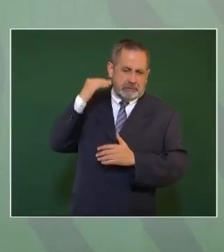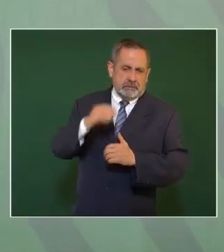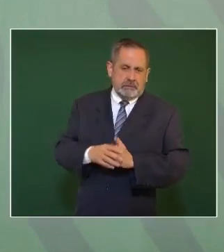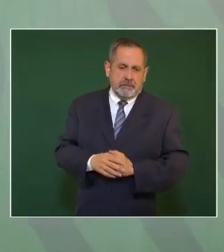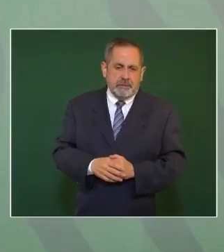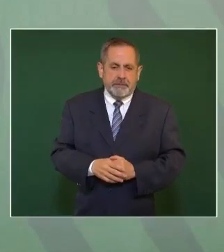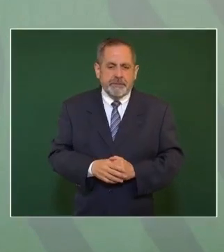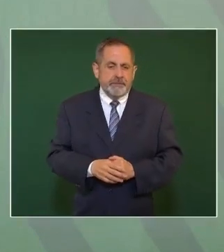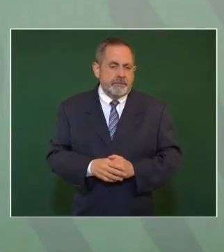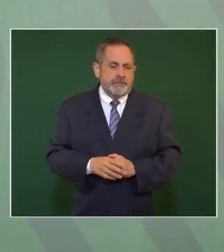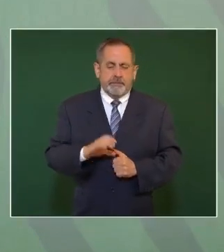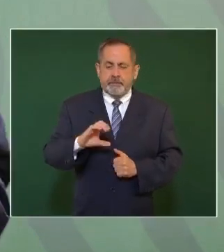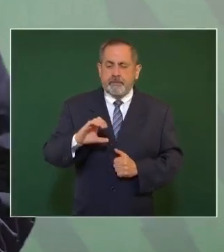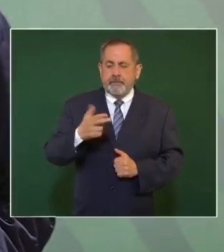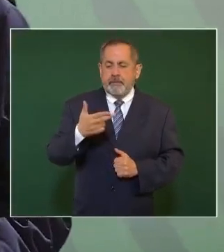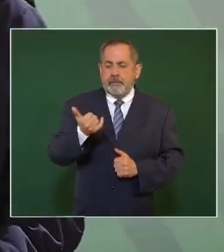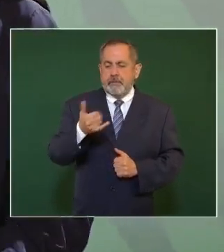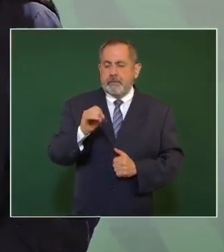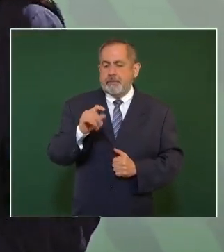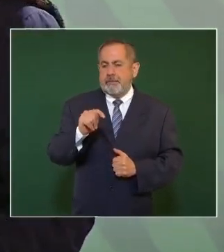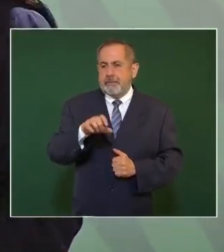el chayo.